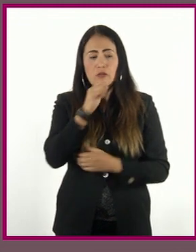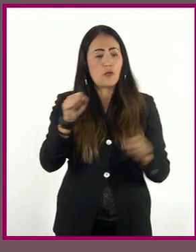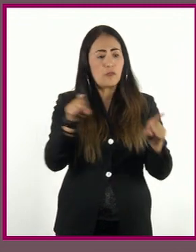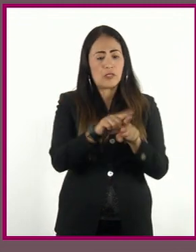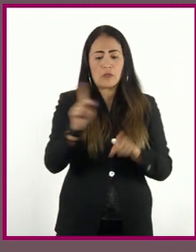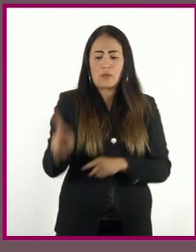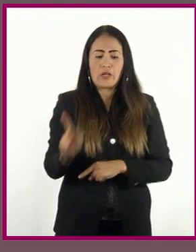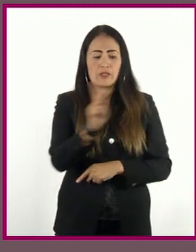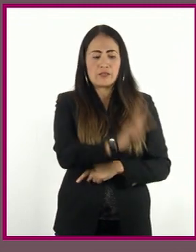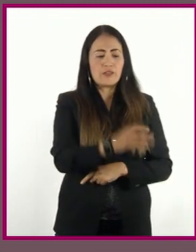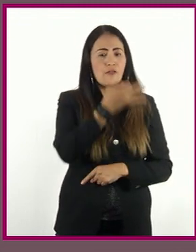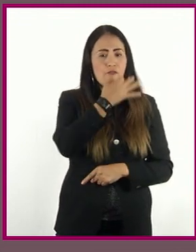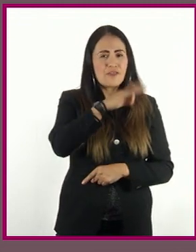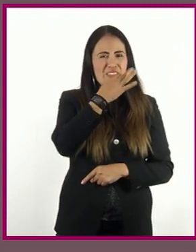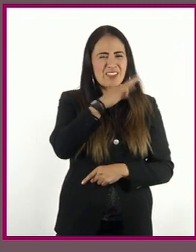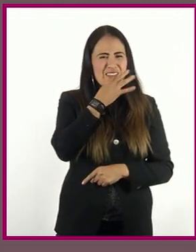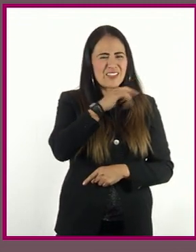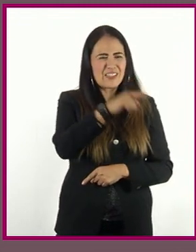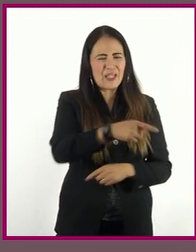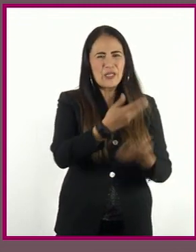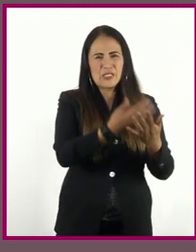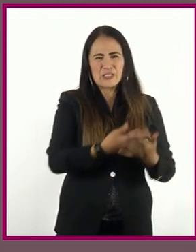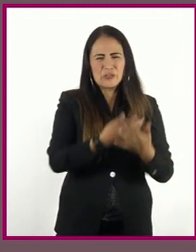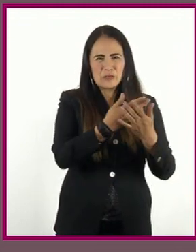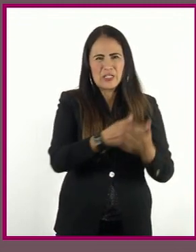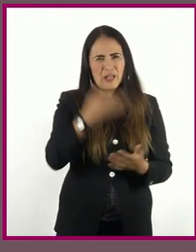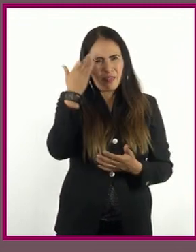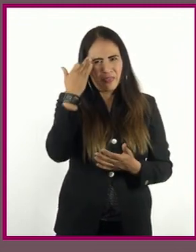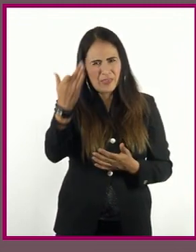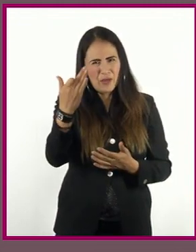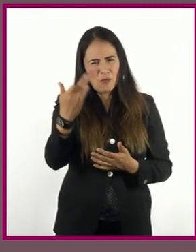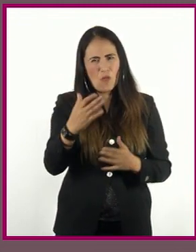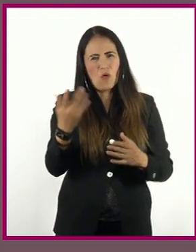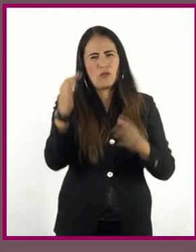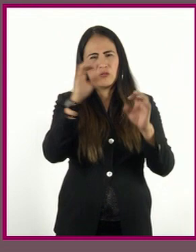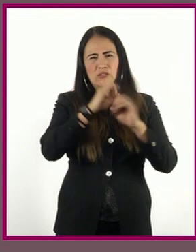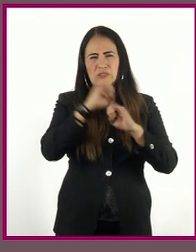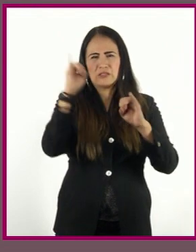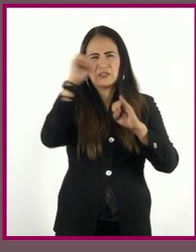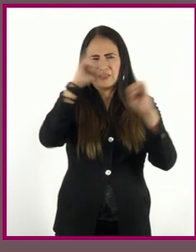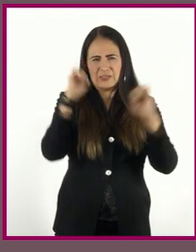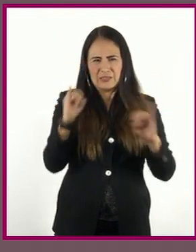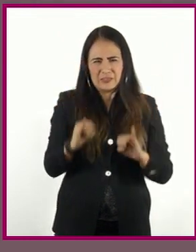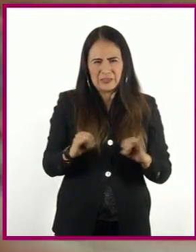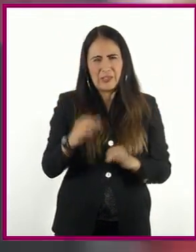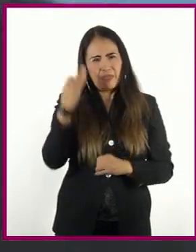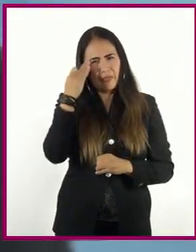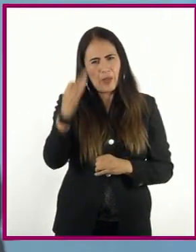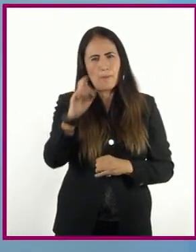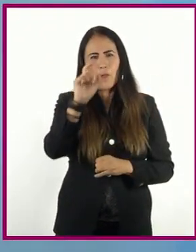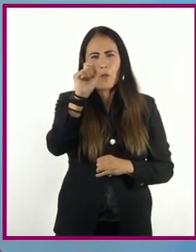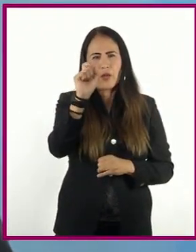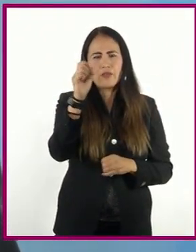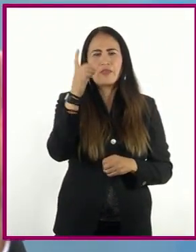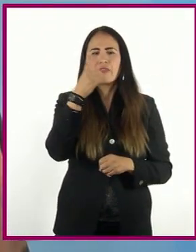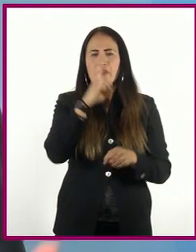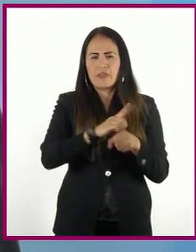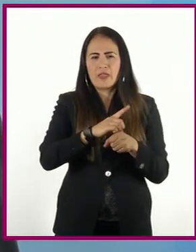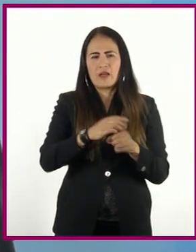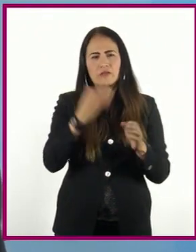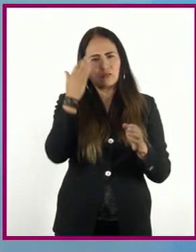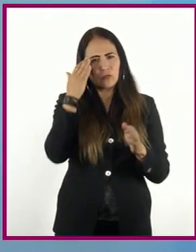que esperaban y celebraban la llegada del solsticio de invierno, las cuales duraban 20 días.